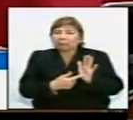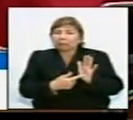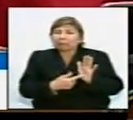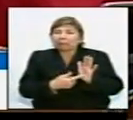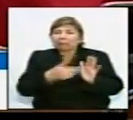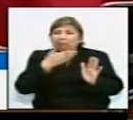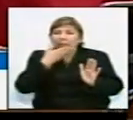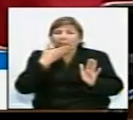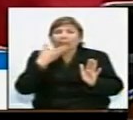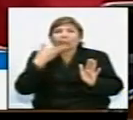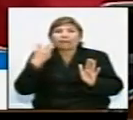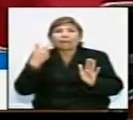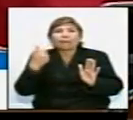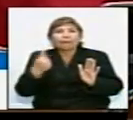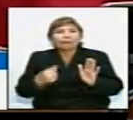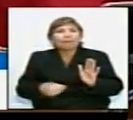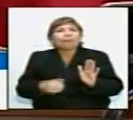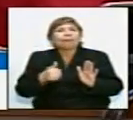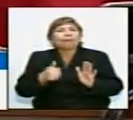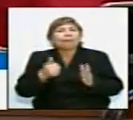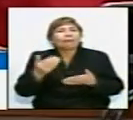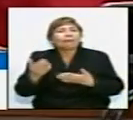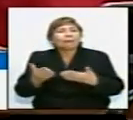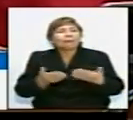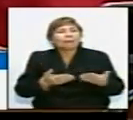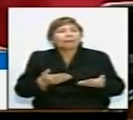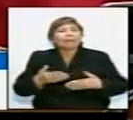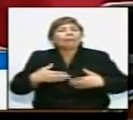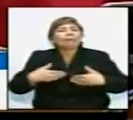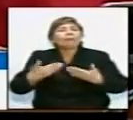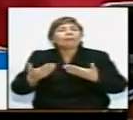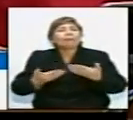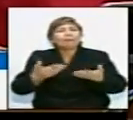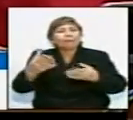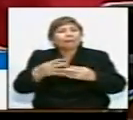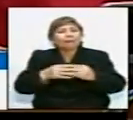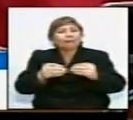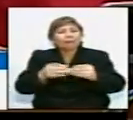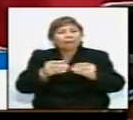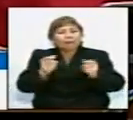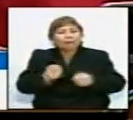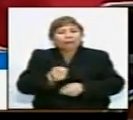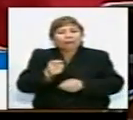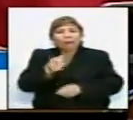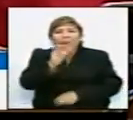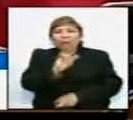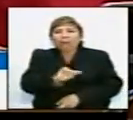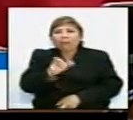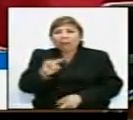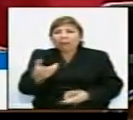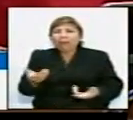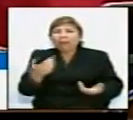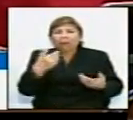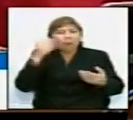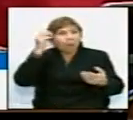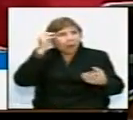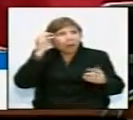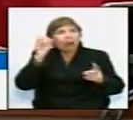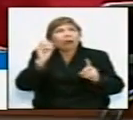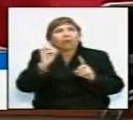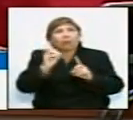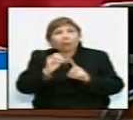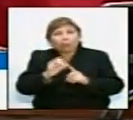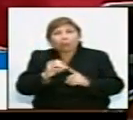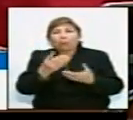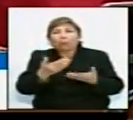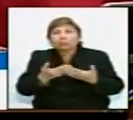permita mejorar los servicios que el sector puede ofrecer a los productores. Los objetivos de hacer este